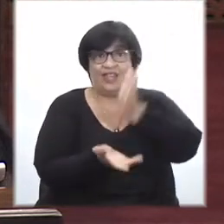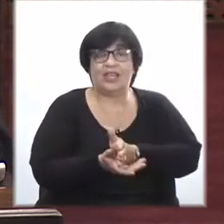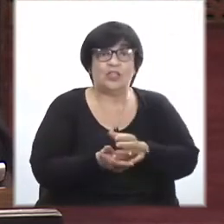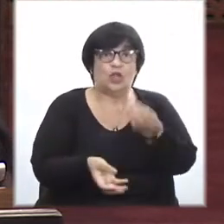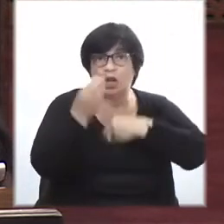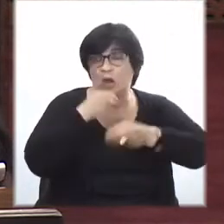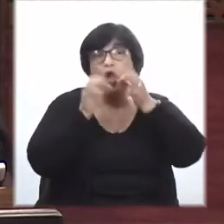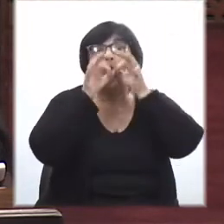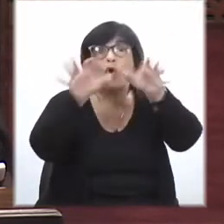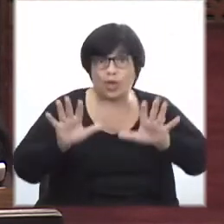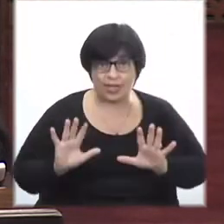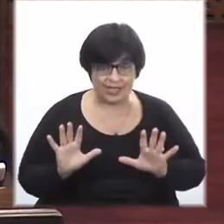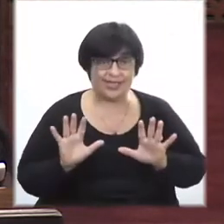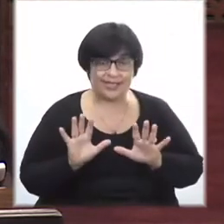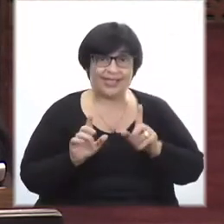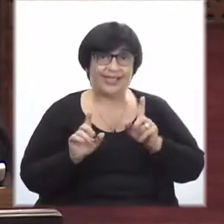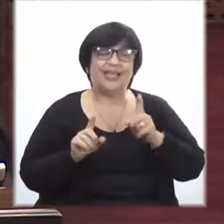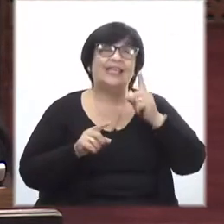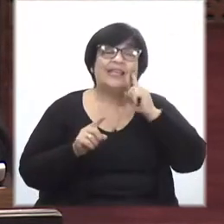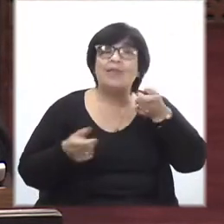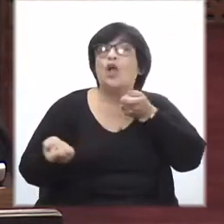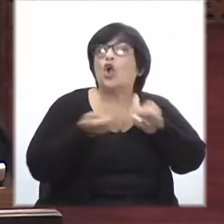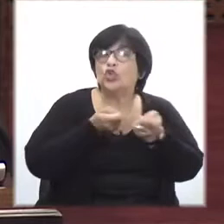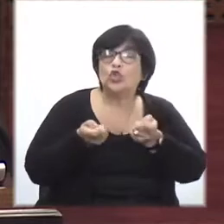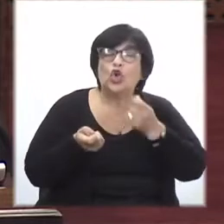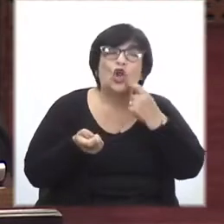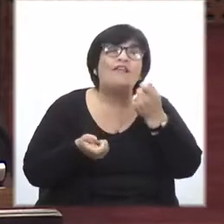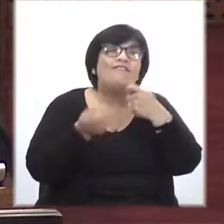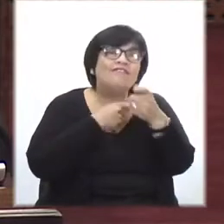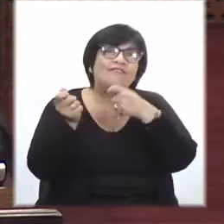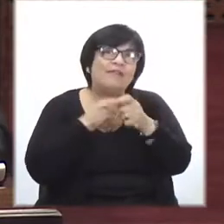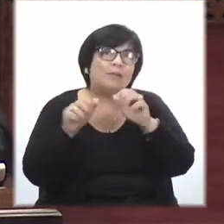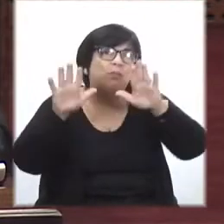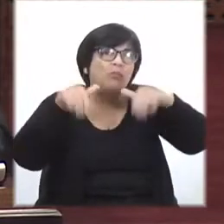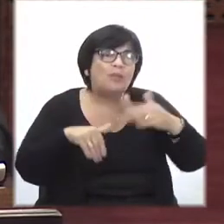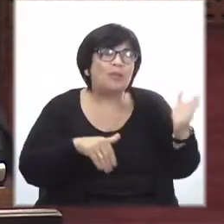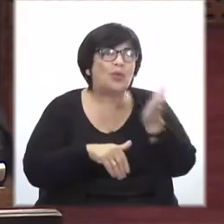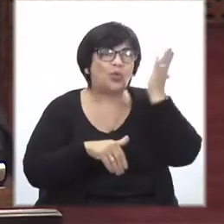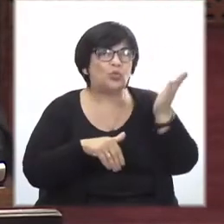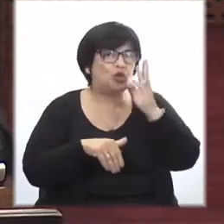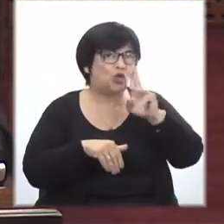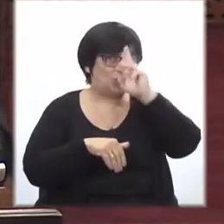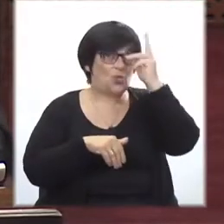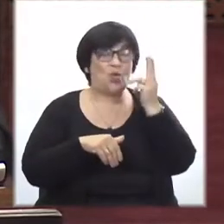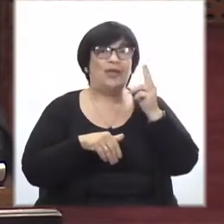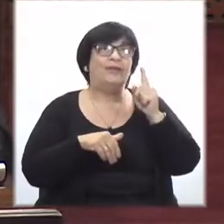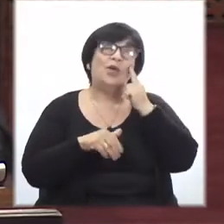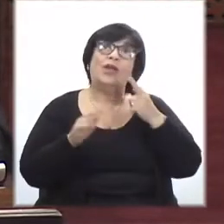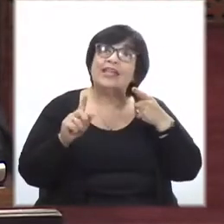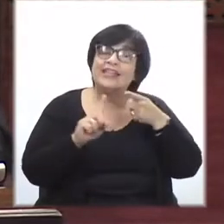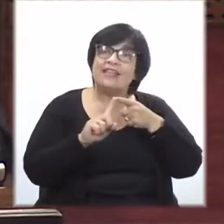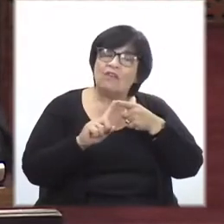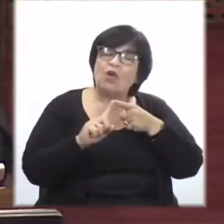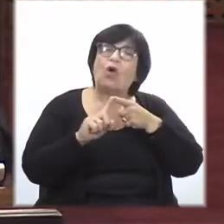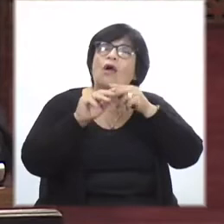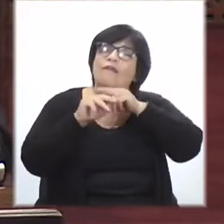propia alimentación y agricultura, a regular la producción y comercialización nacional a fin de lograr objetivos de desarrollo